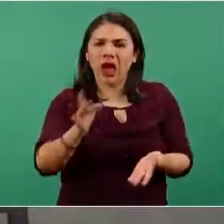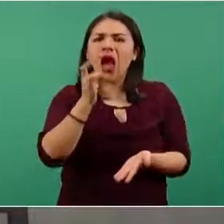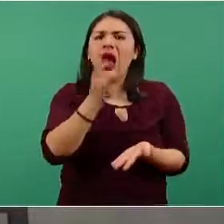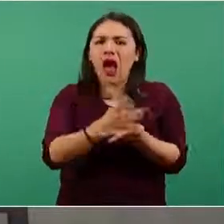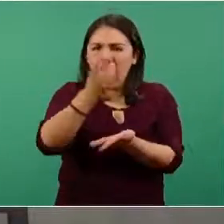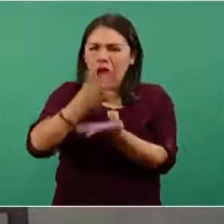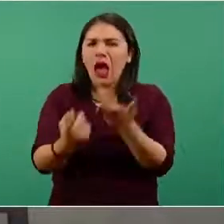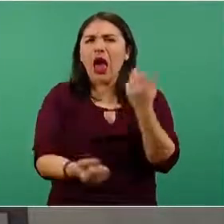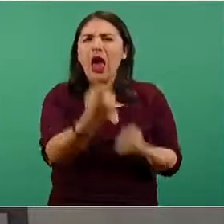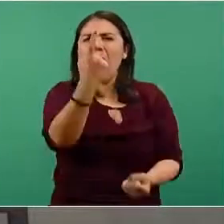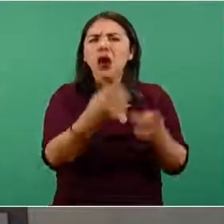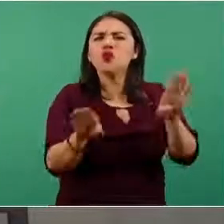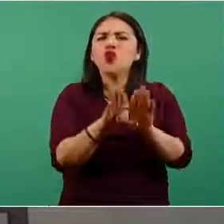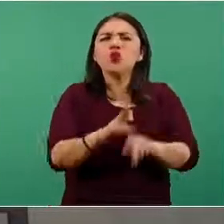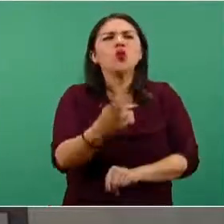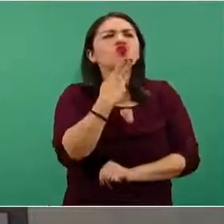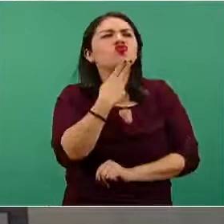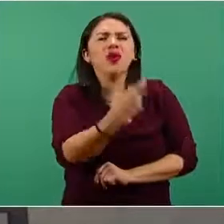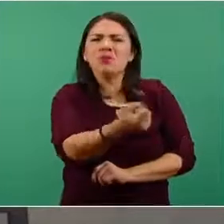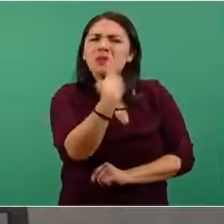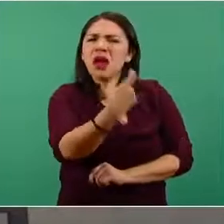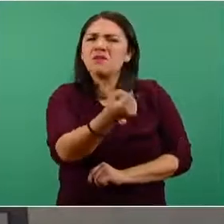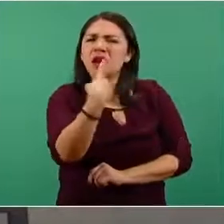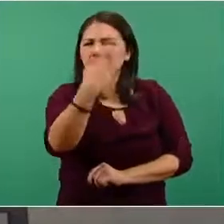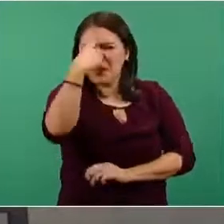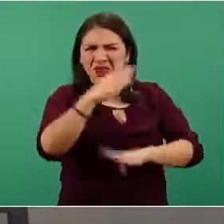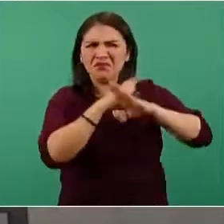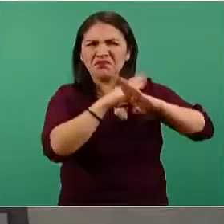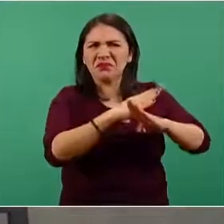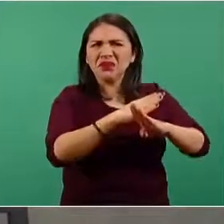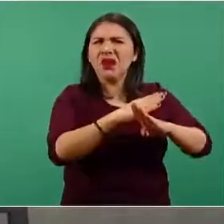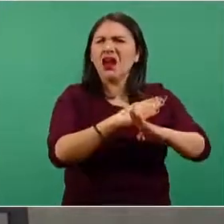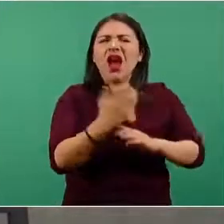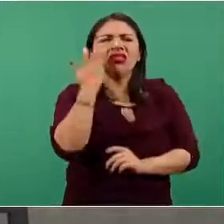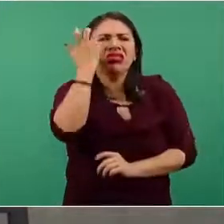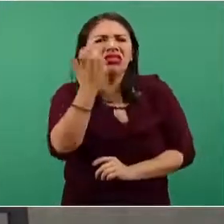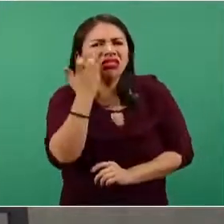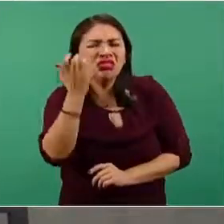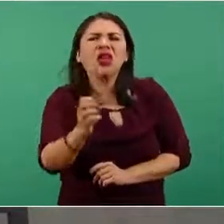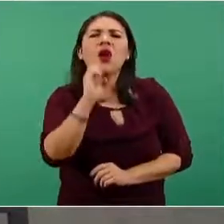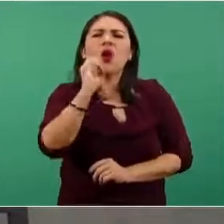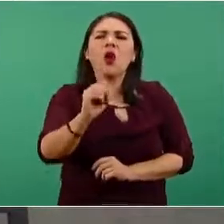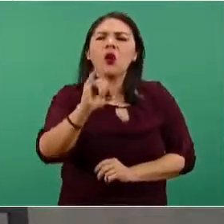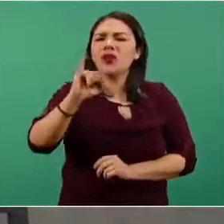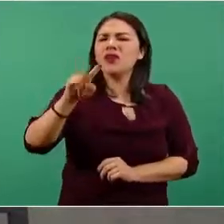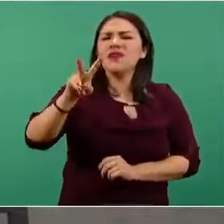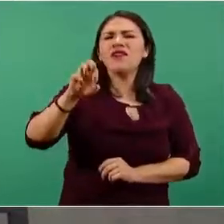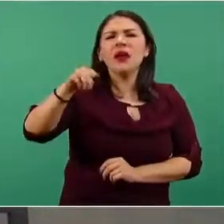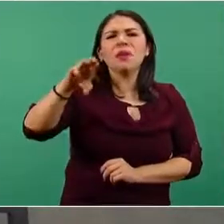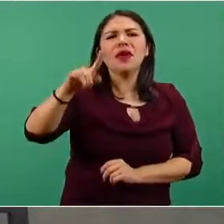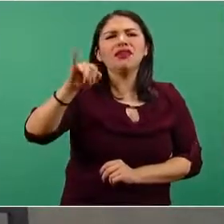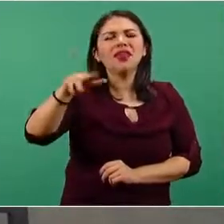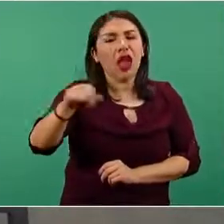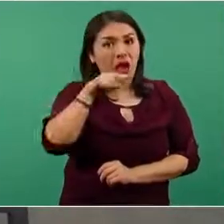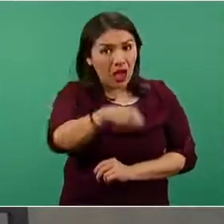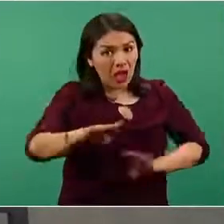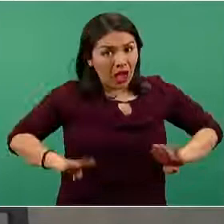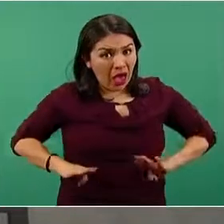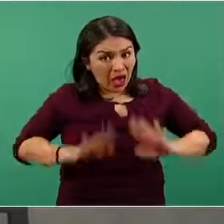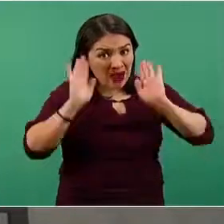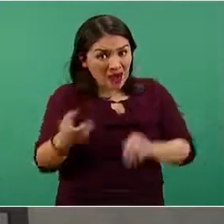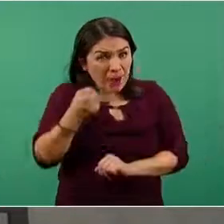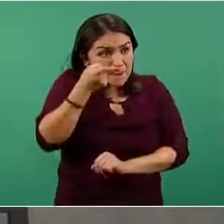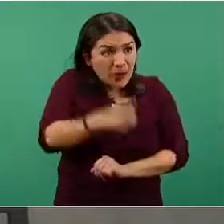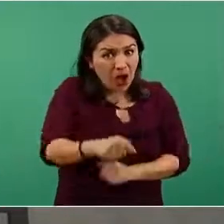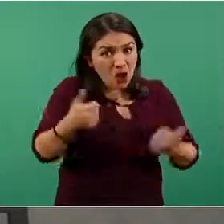abuso en el uso de antibióticos, en el uso de medicamentos antiparasitarios como la ivermectina, que no tienen indicación